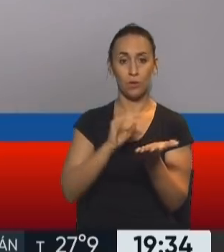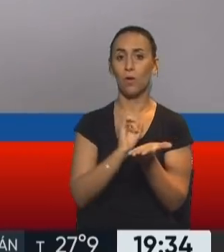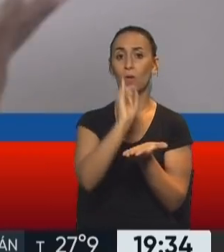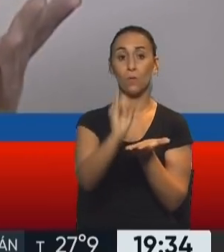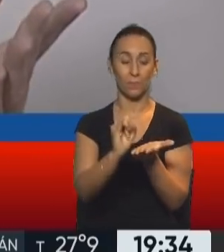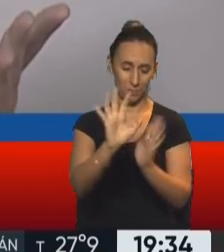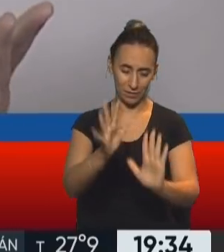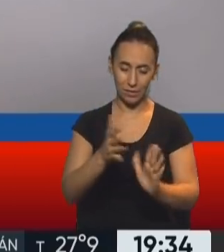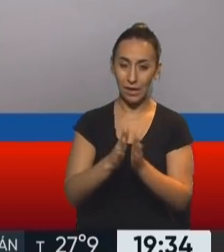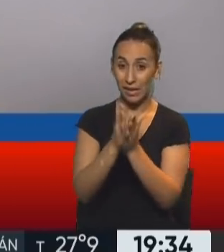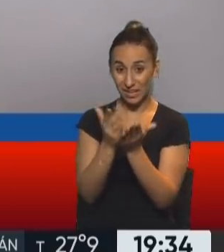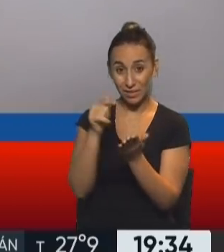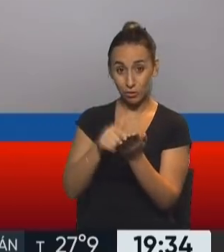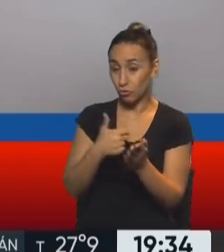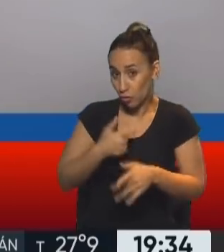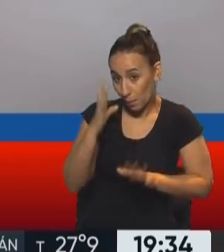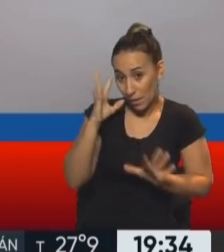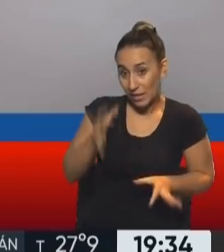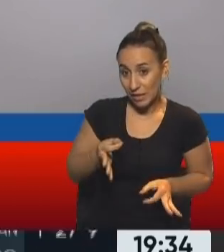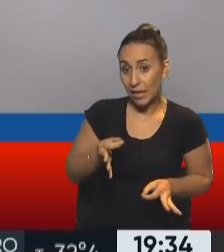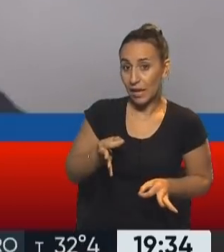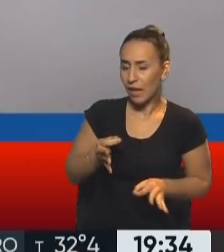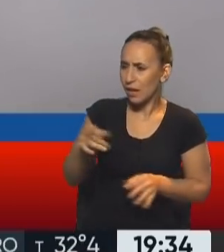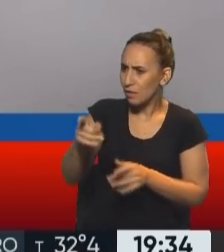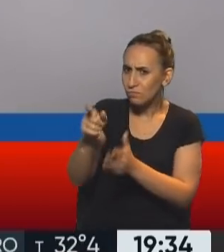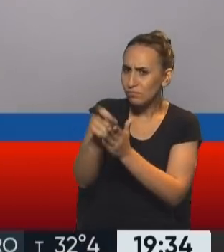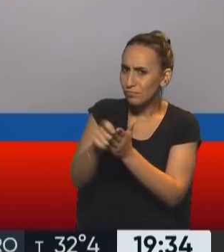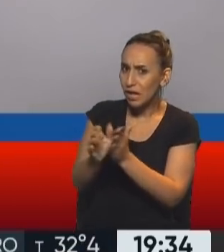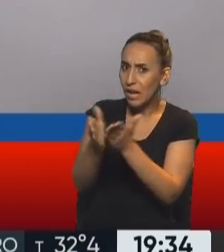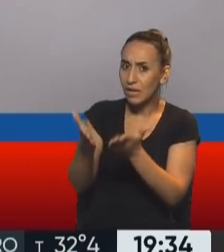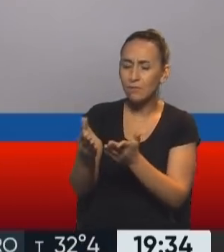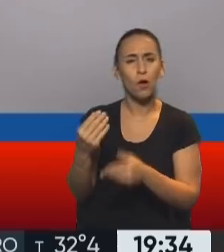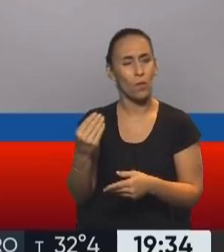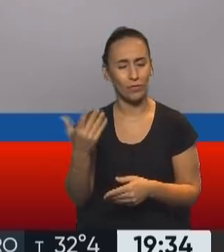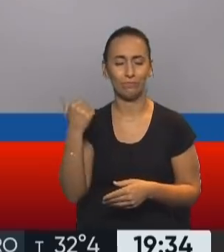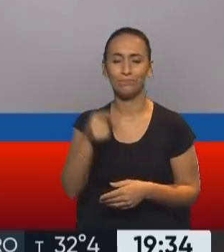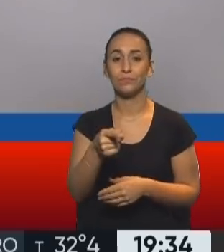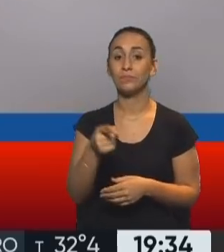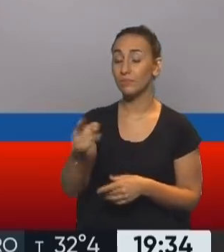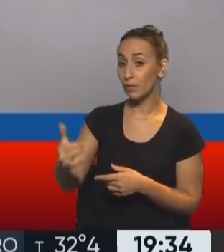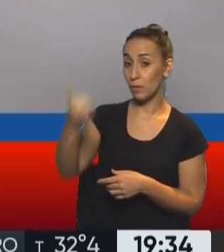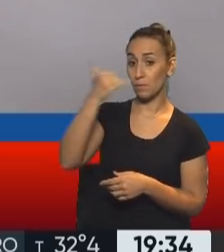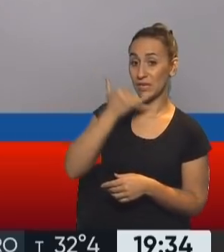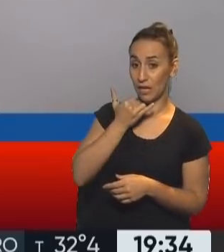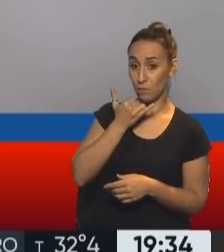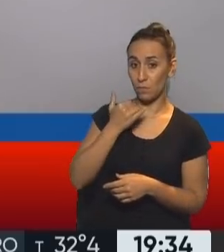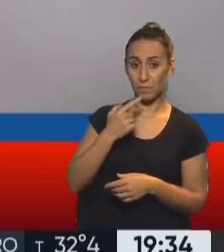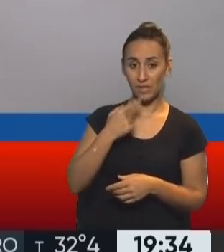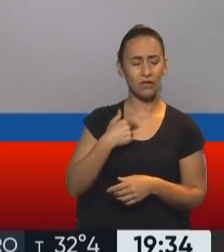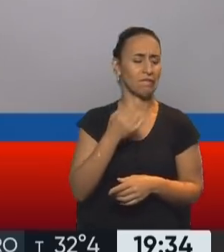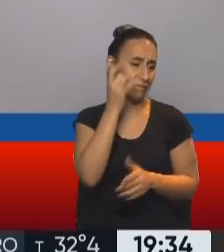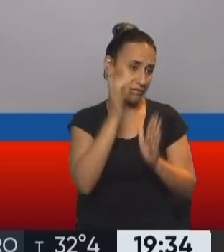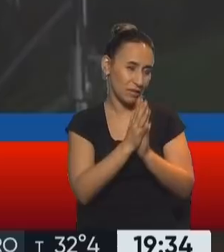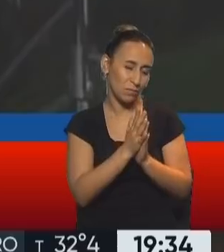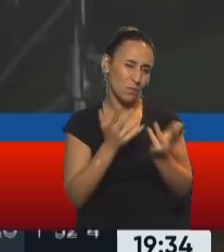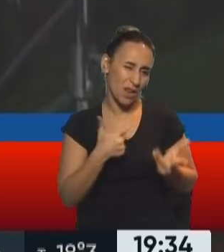el libro empezó un día, me enteré de la existencia del libro, un día que Alfredo me llamó y me dice, yo te embromo mucho si te pido que